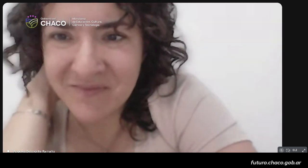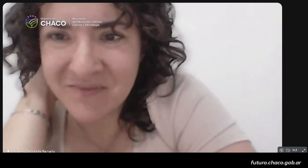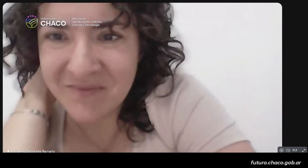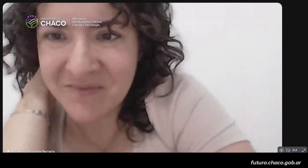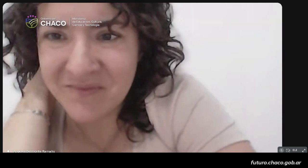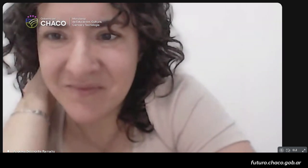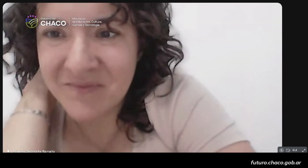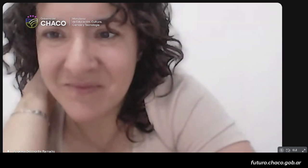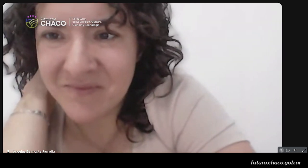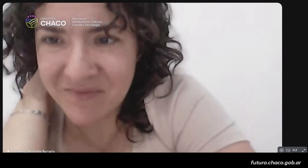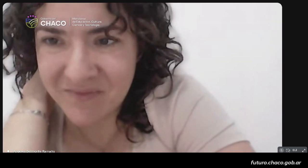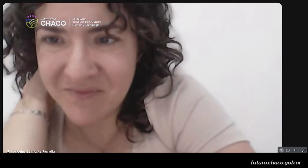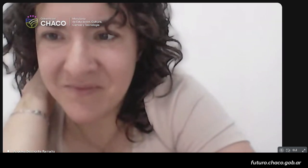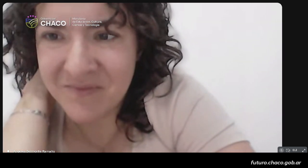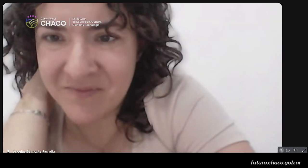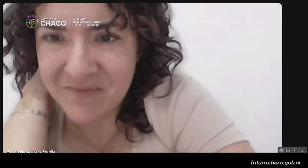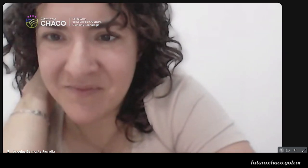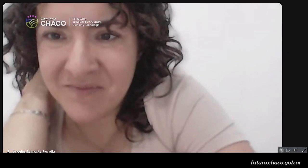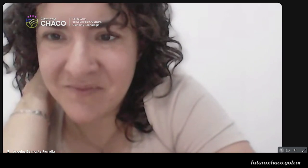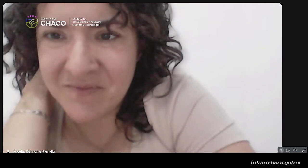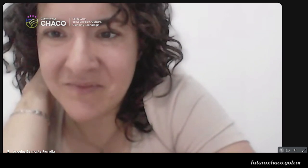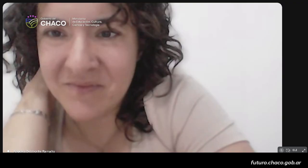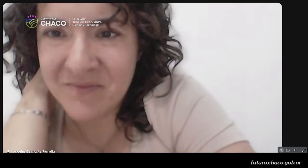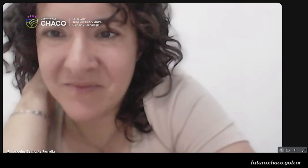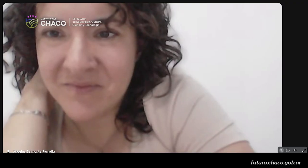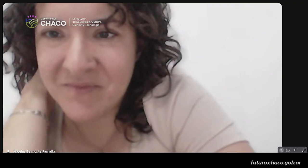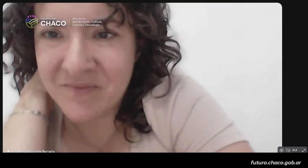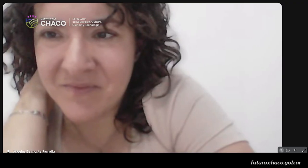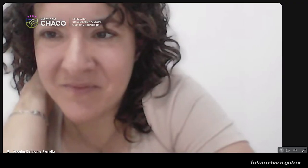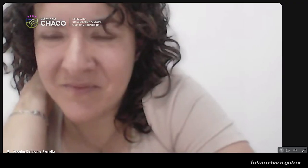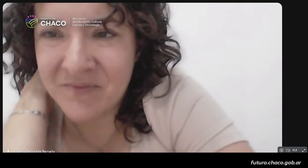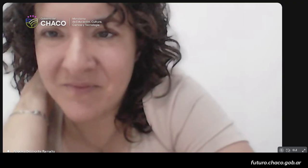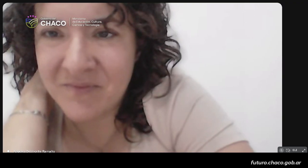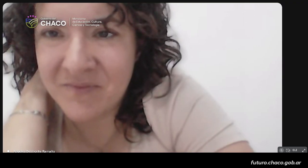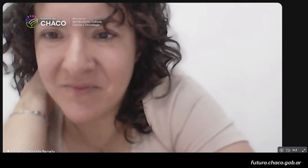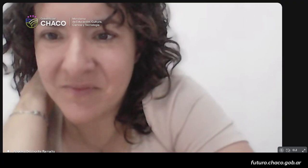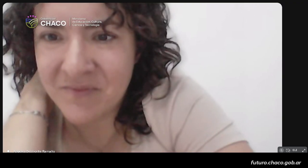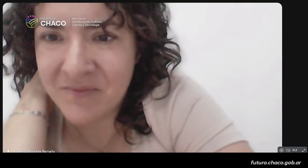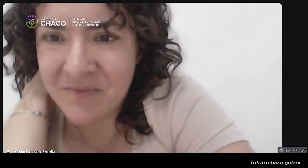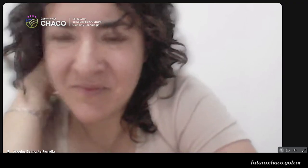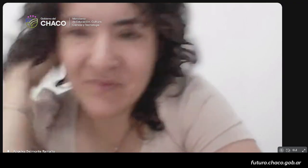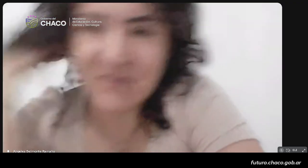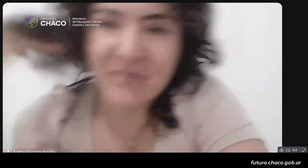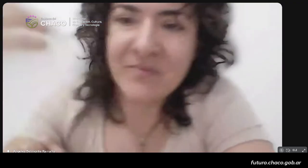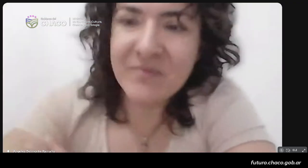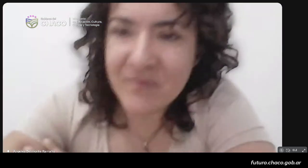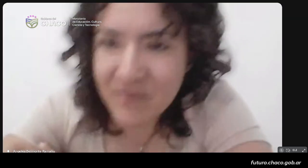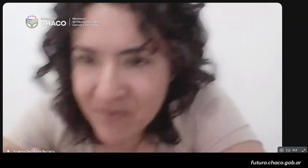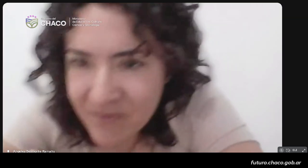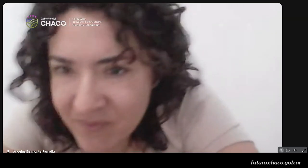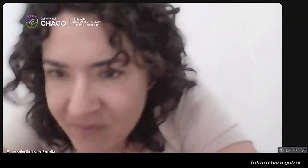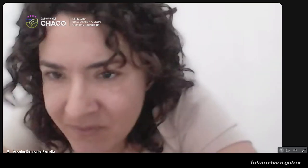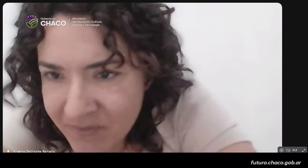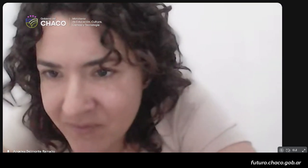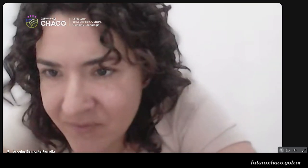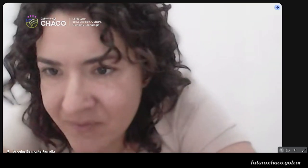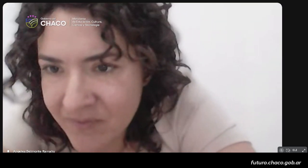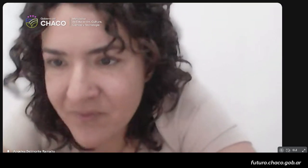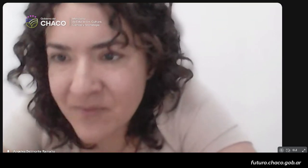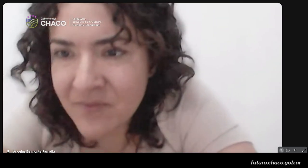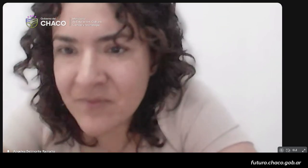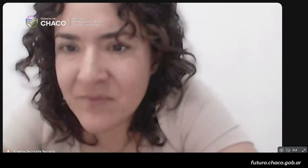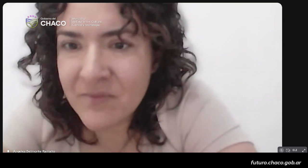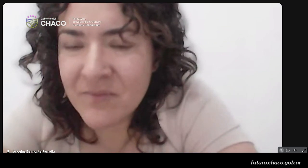ser real, ¿sí? Que practicamos cómo se dice soltero, cómo se dice casada, de